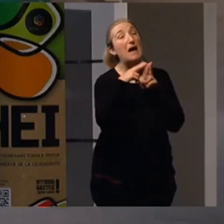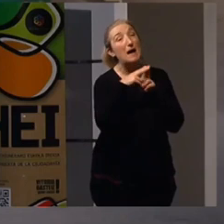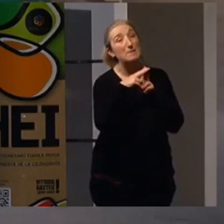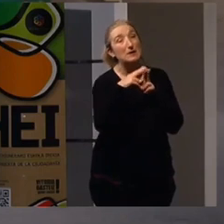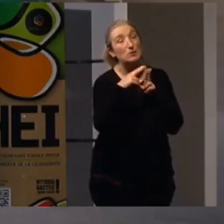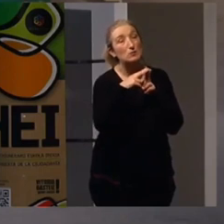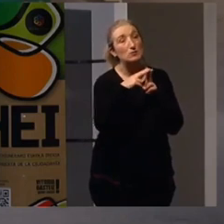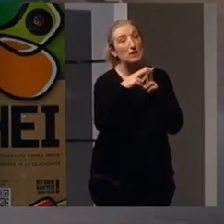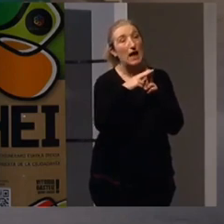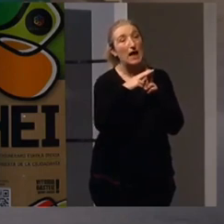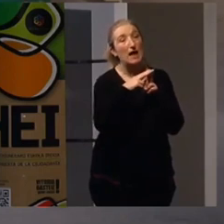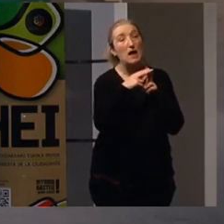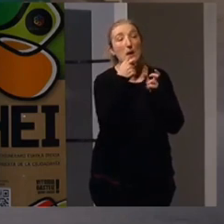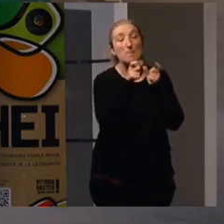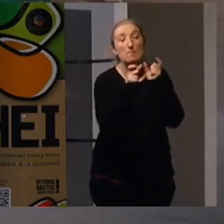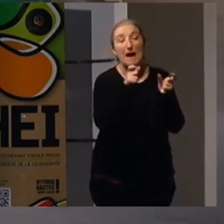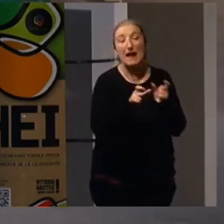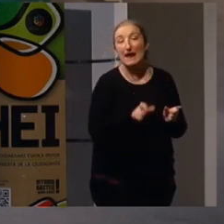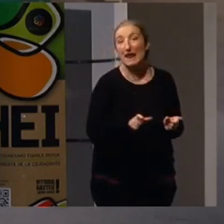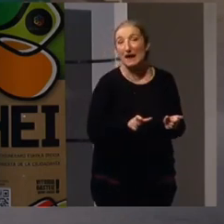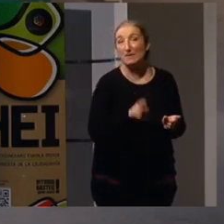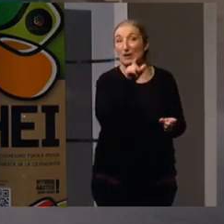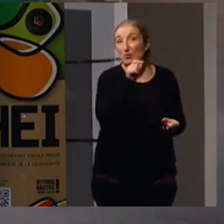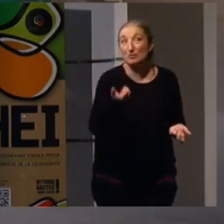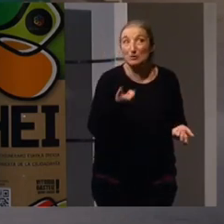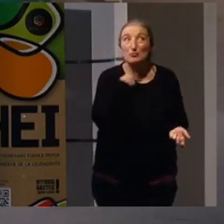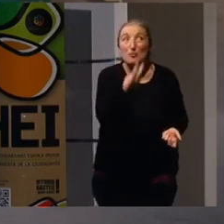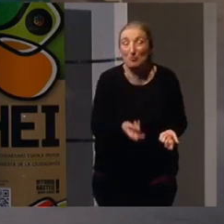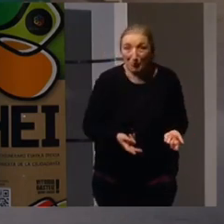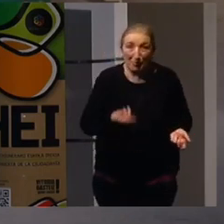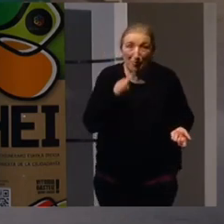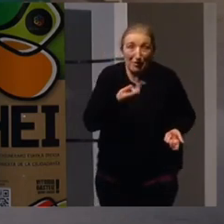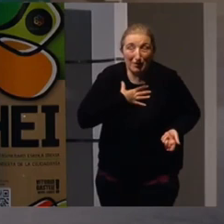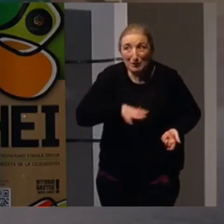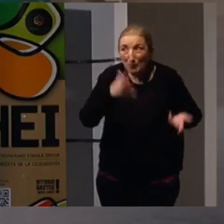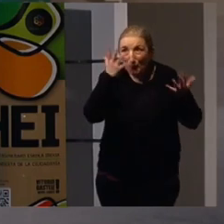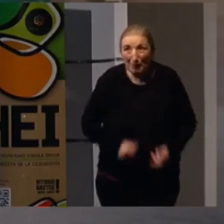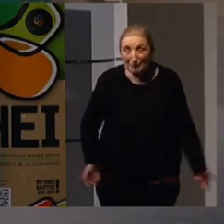preguntarle también, ¿cuántas palabras puede decir usted en un minuto? Muchas, muchas.